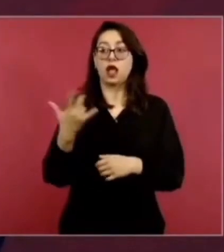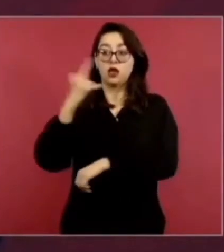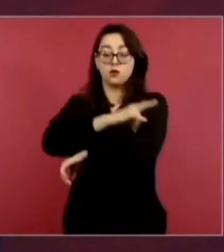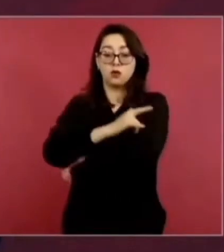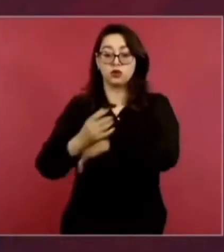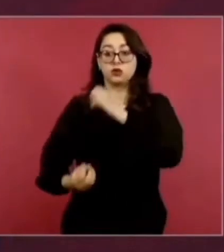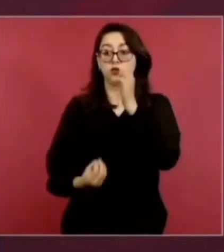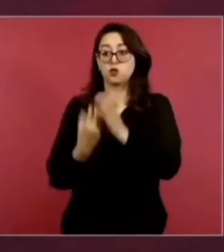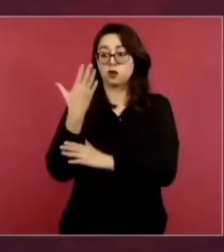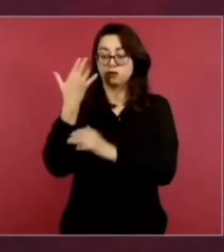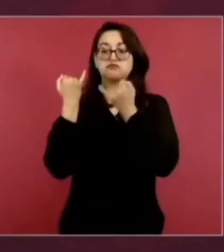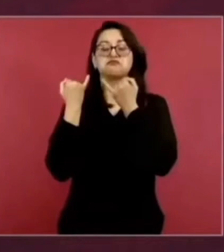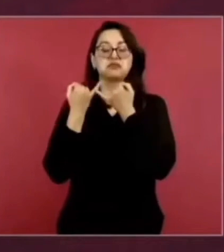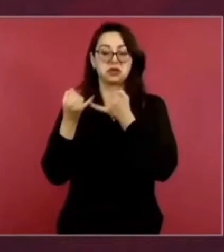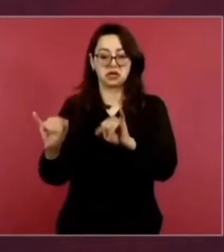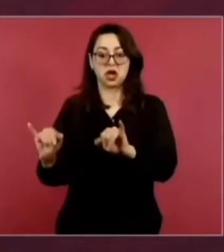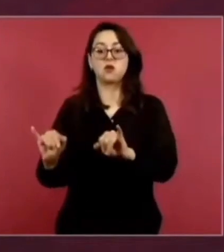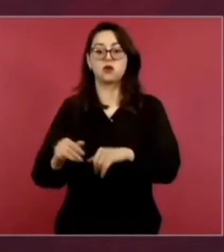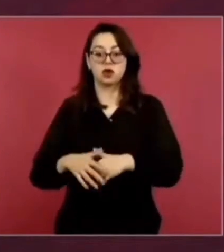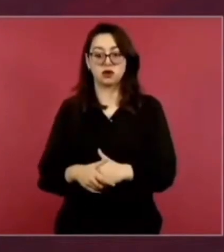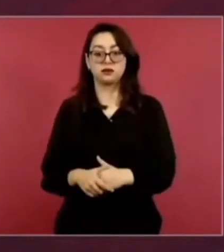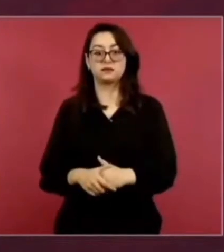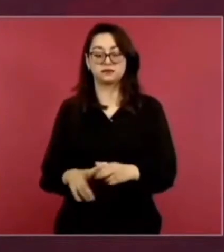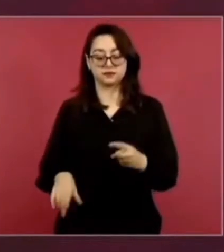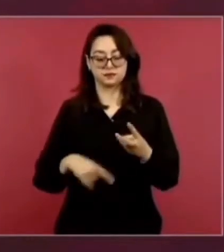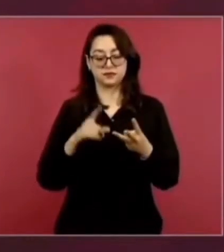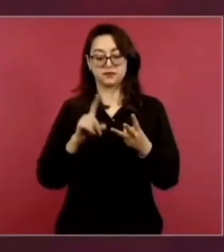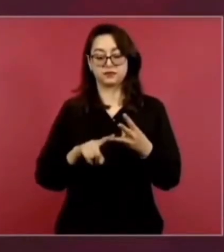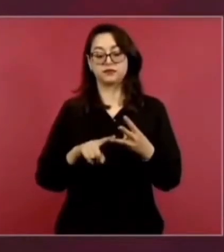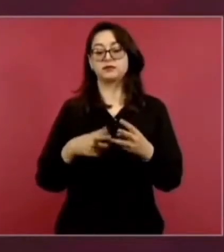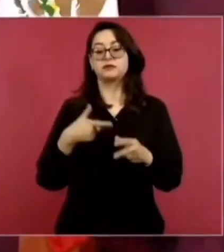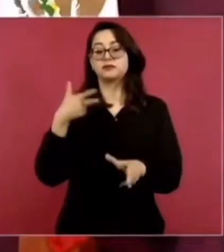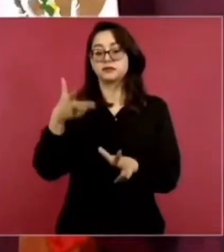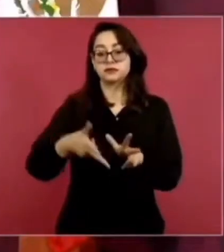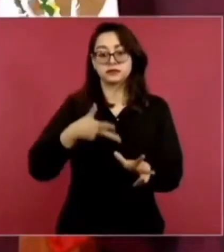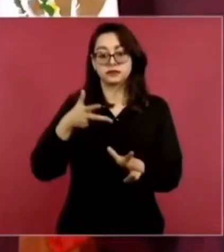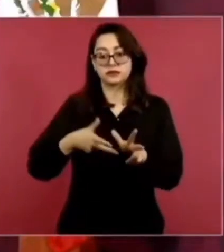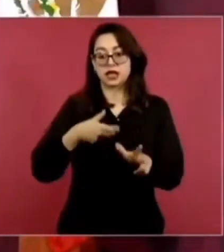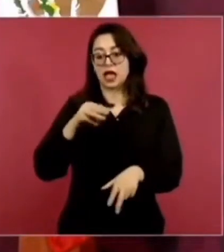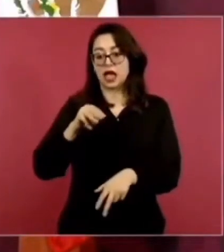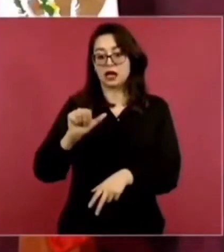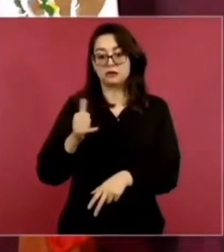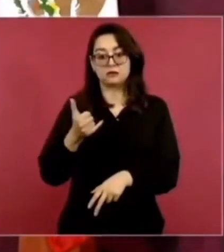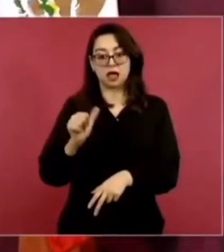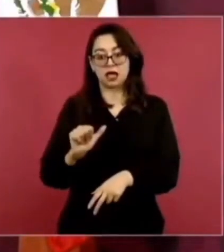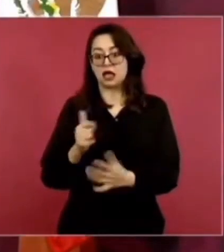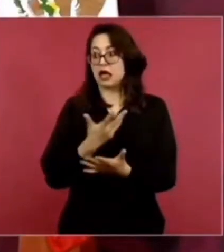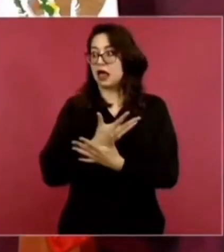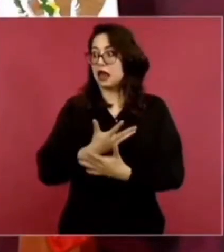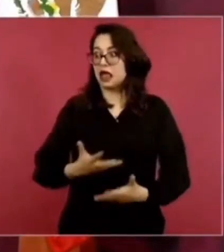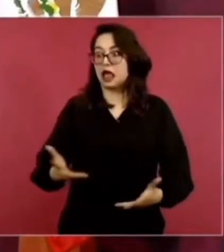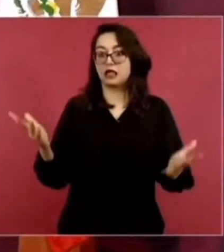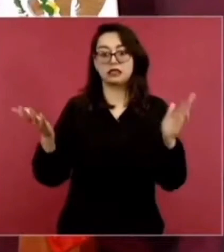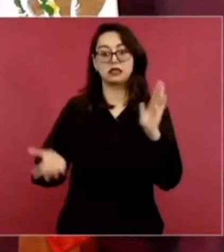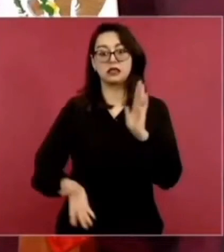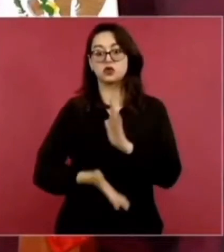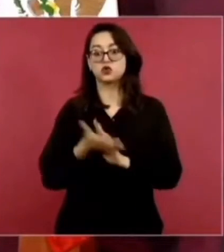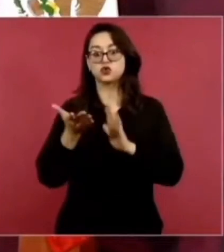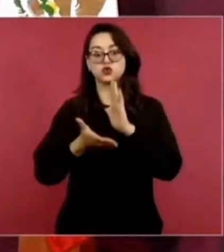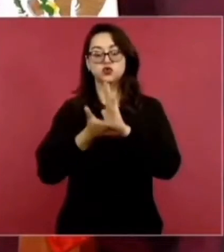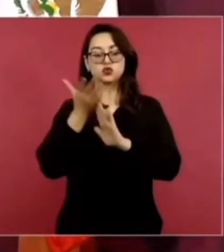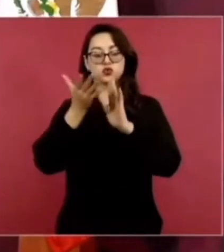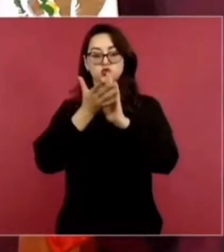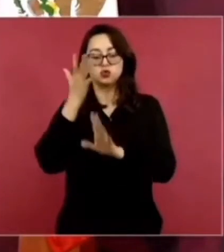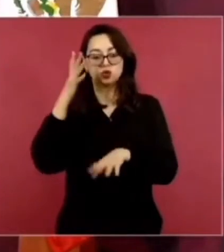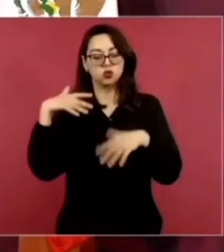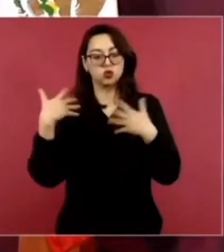¿Sí? La conducción del Tren Maya es la obra más grande que se está construyendo en